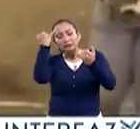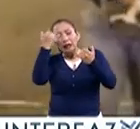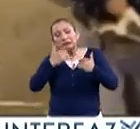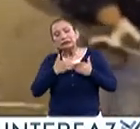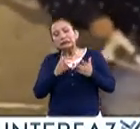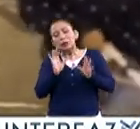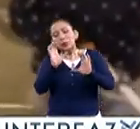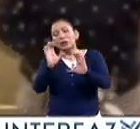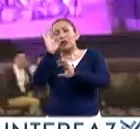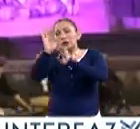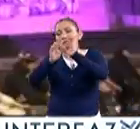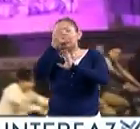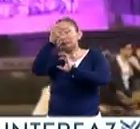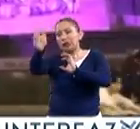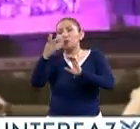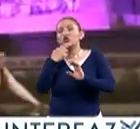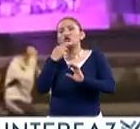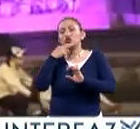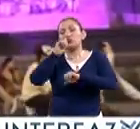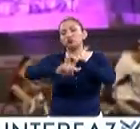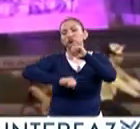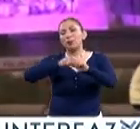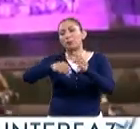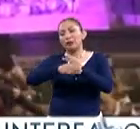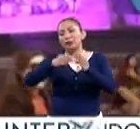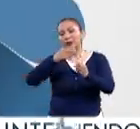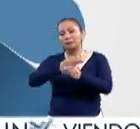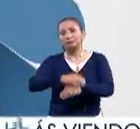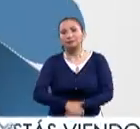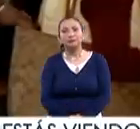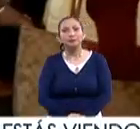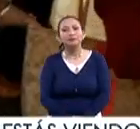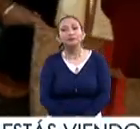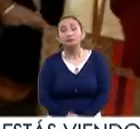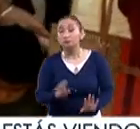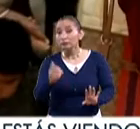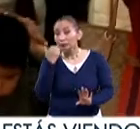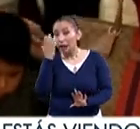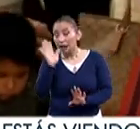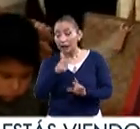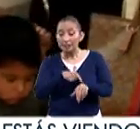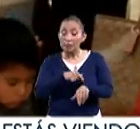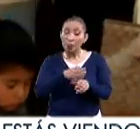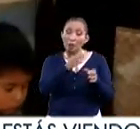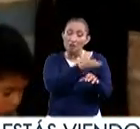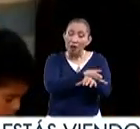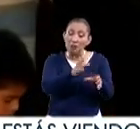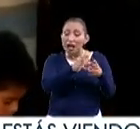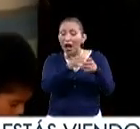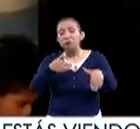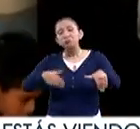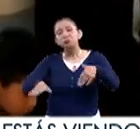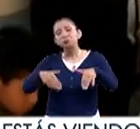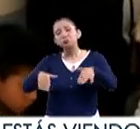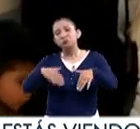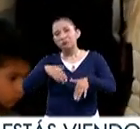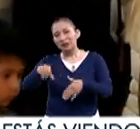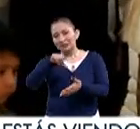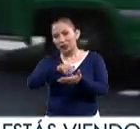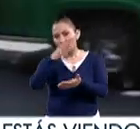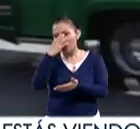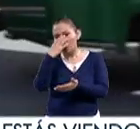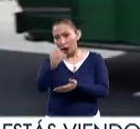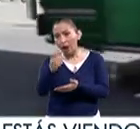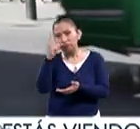conciencia ambiental a través del uso de materiales reciclados. Si quieres pasar un tiempo en familia mientras caminas por el centro de